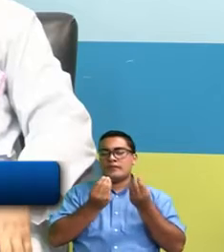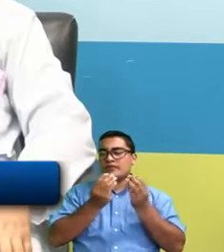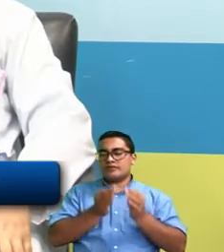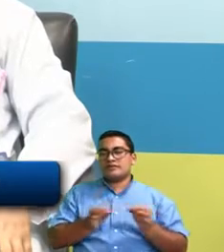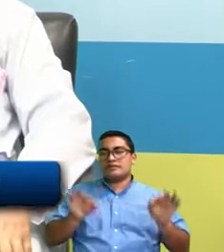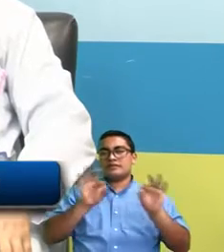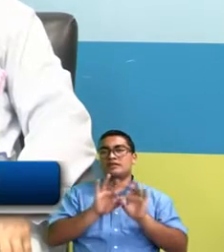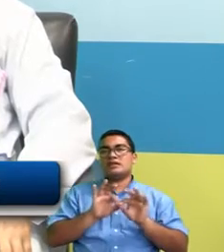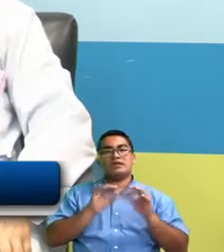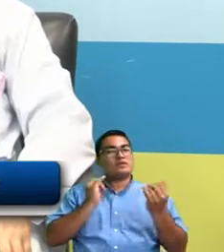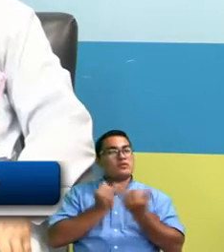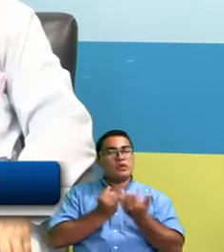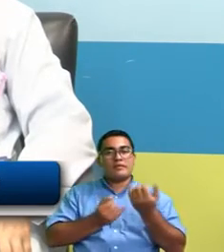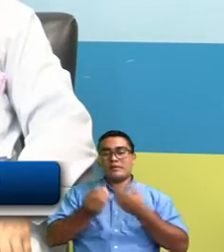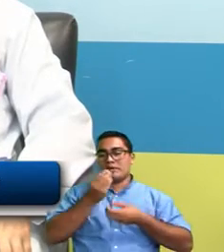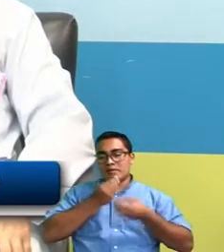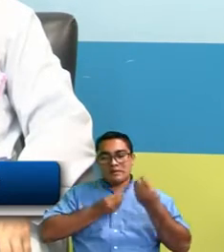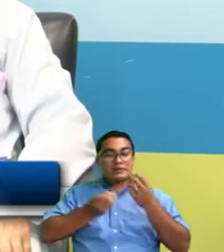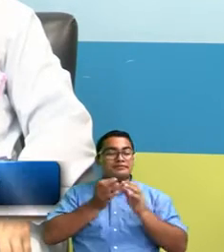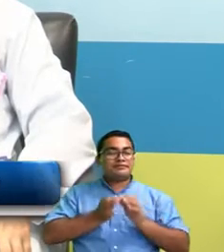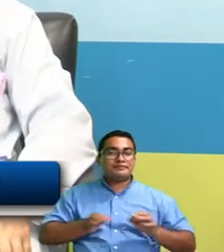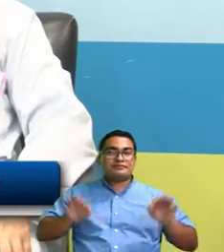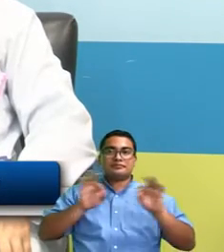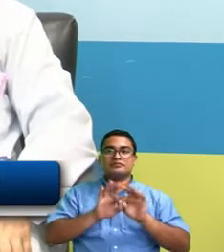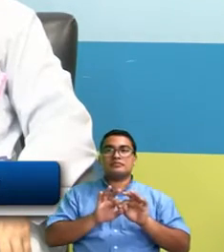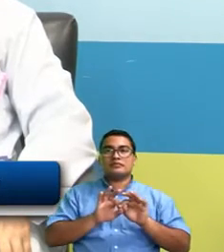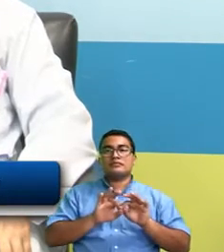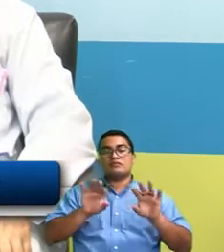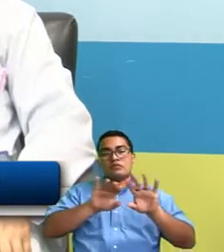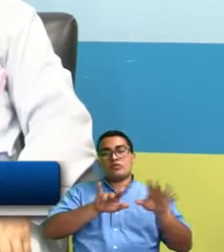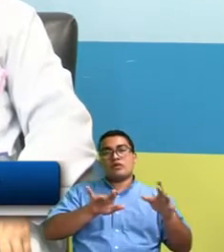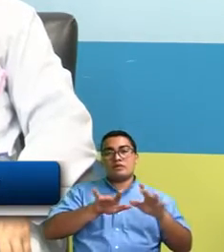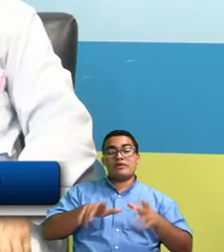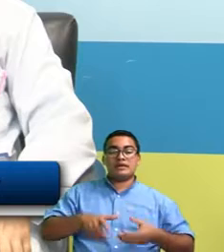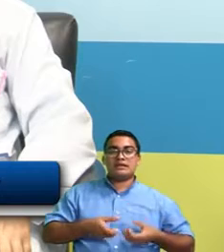importante, así como la alimentación es muy importante en estas pacientes,